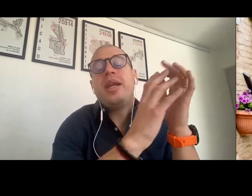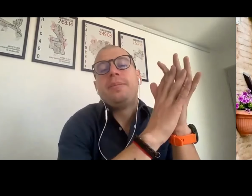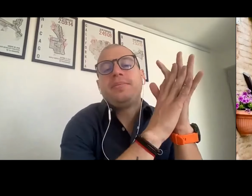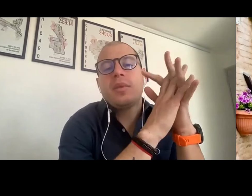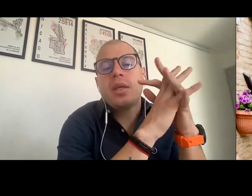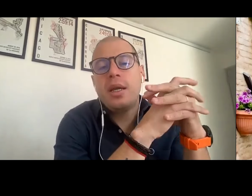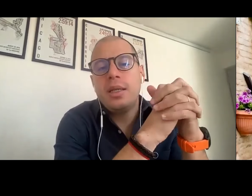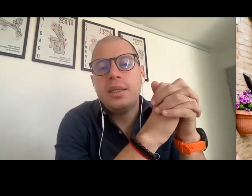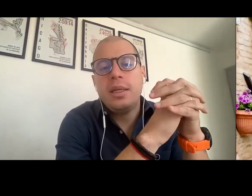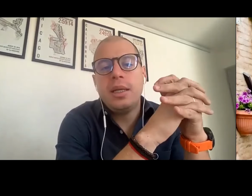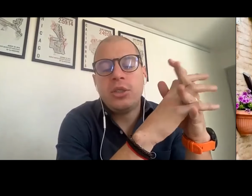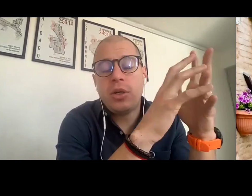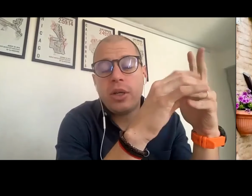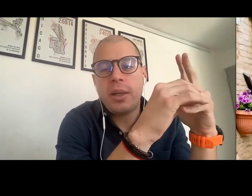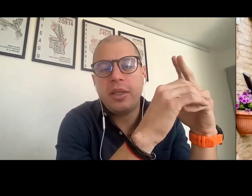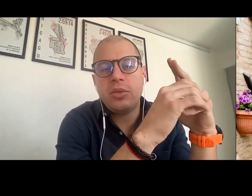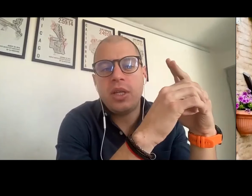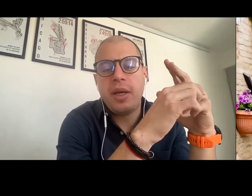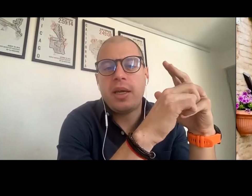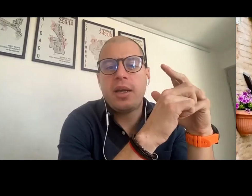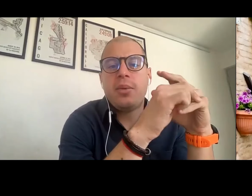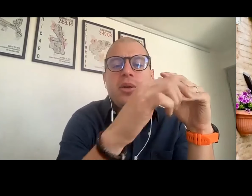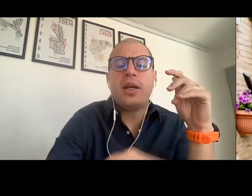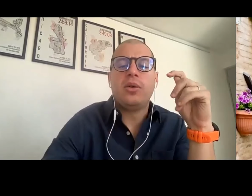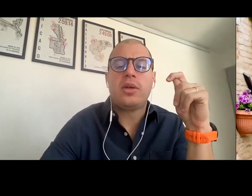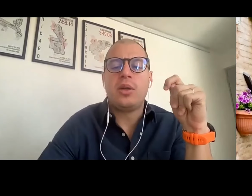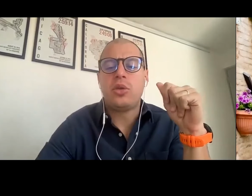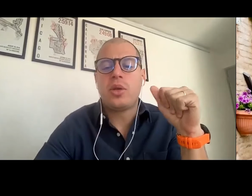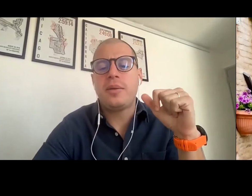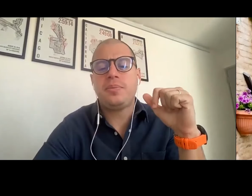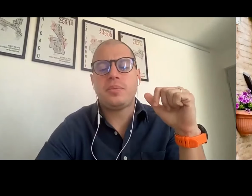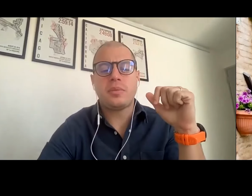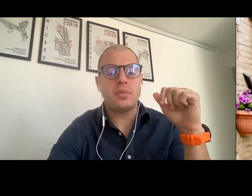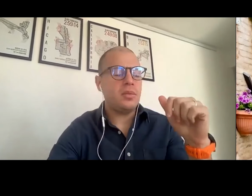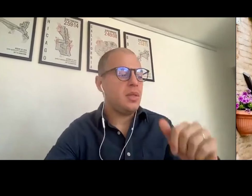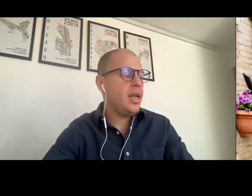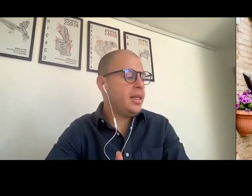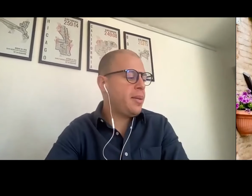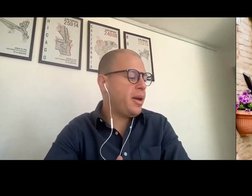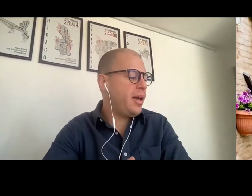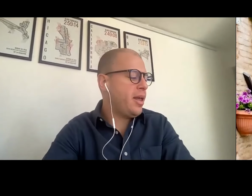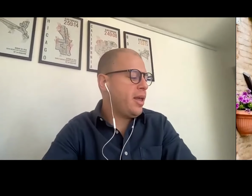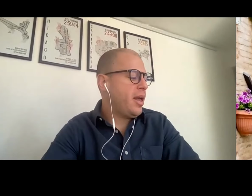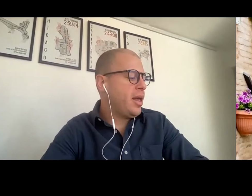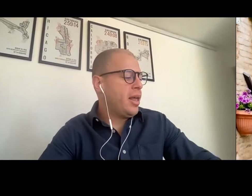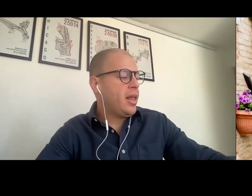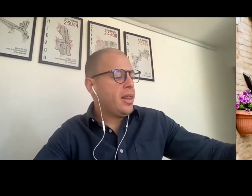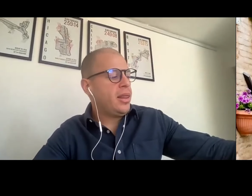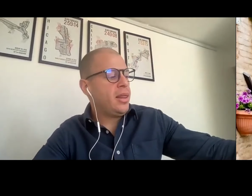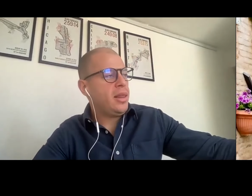Pues mira, eso creo que también es un tema y que qué bueno que lo tocan. El tema